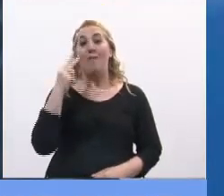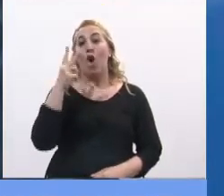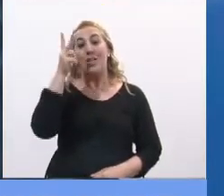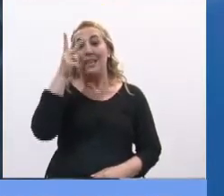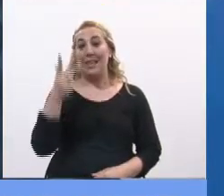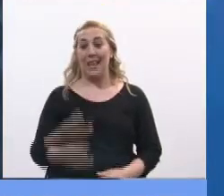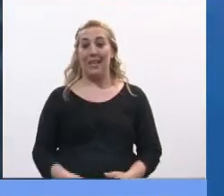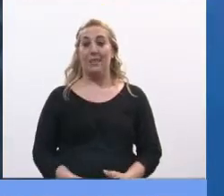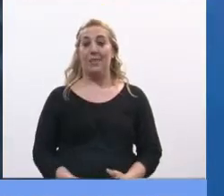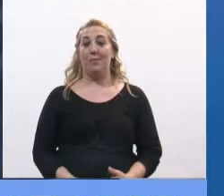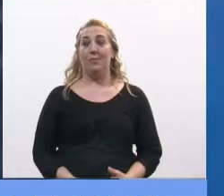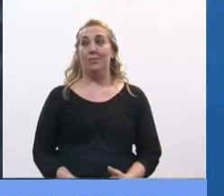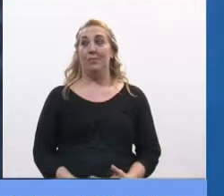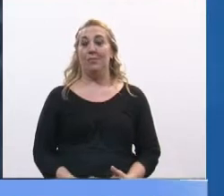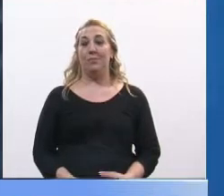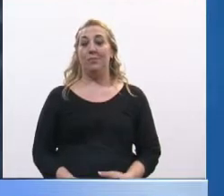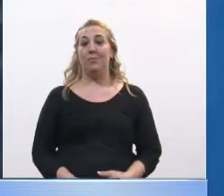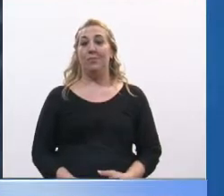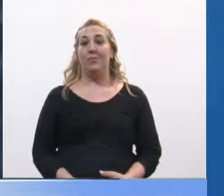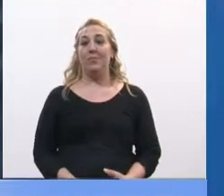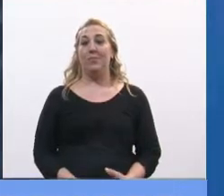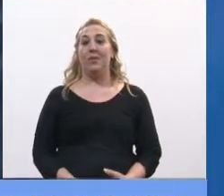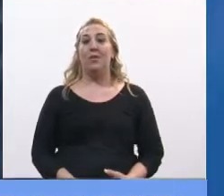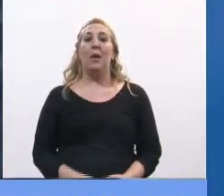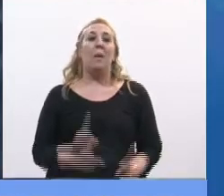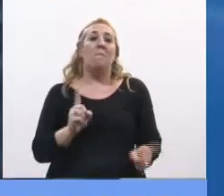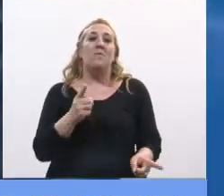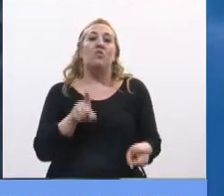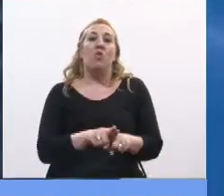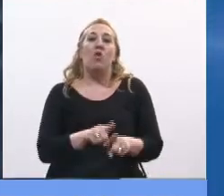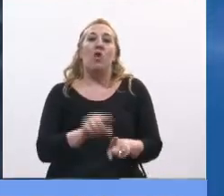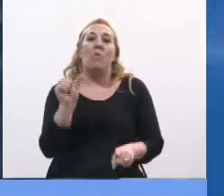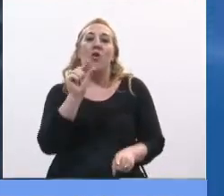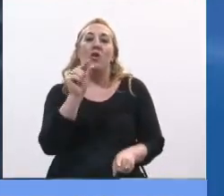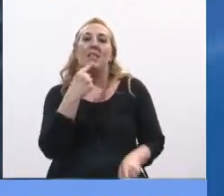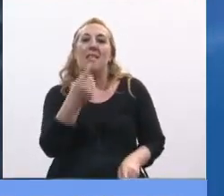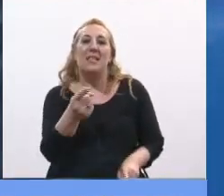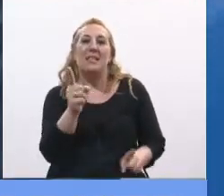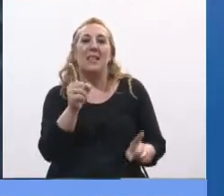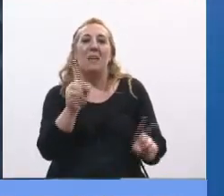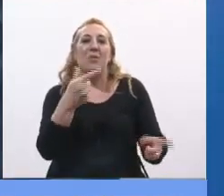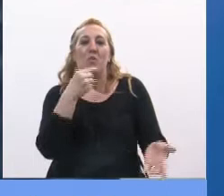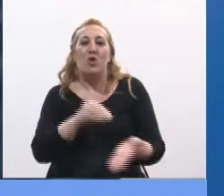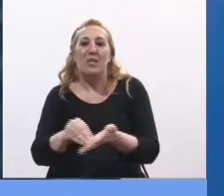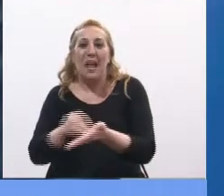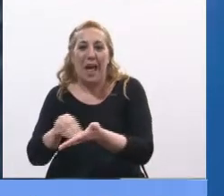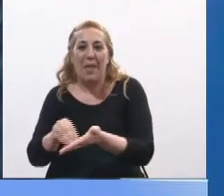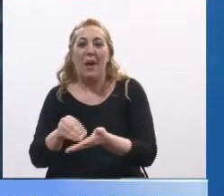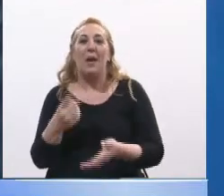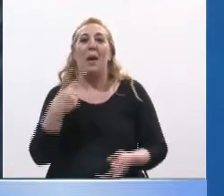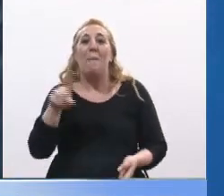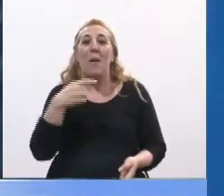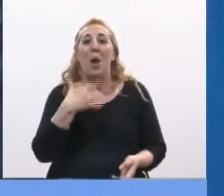30 de octubre de 1983, compartiendo lo que recién planteaban los distintos senadores, pero me